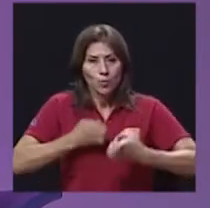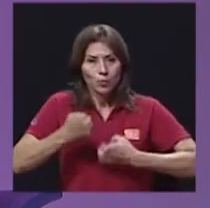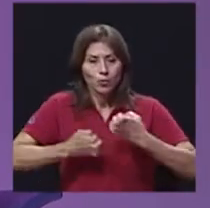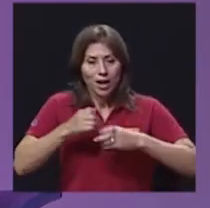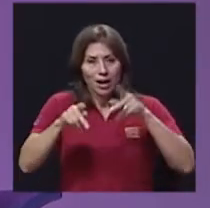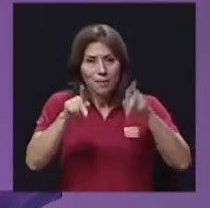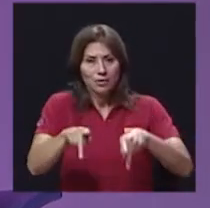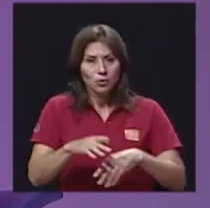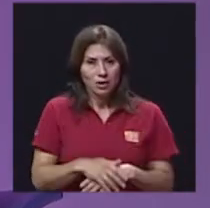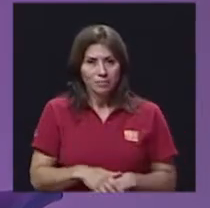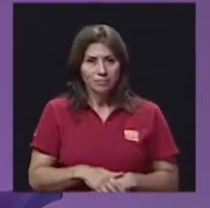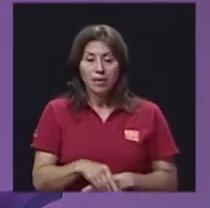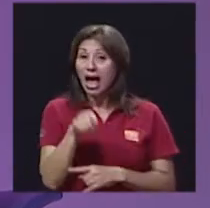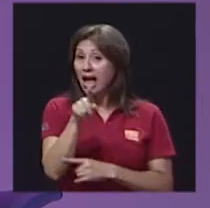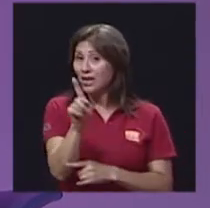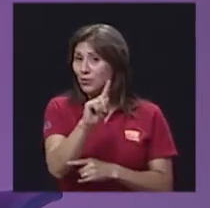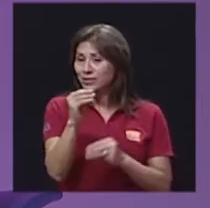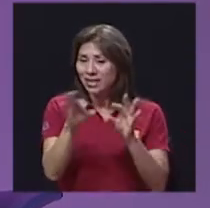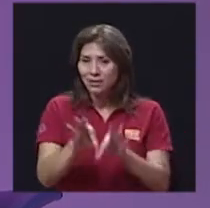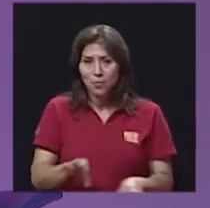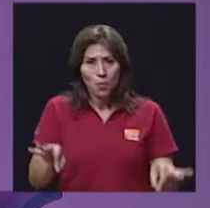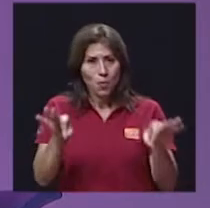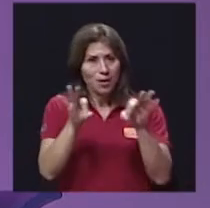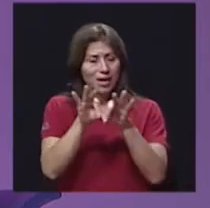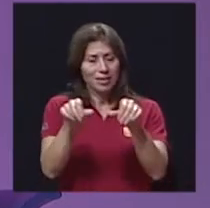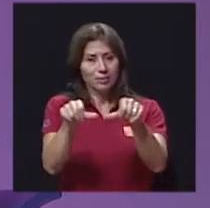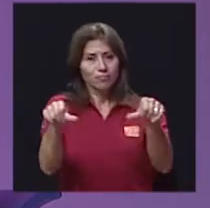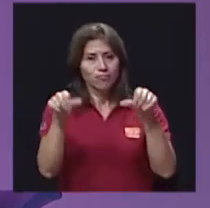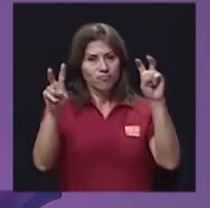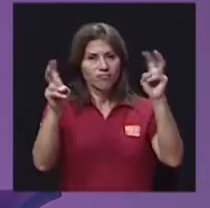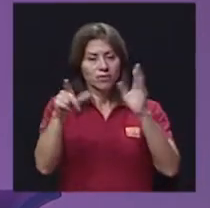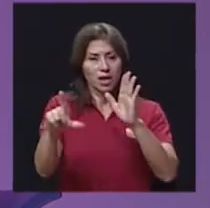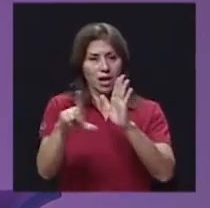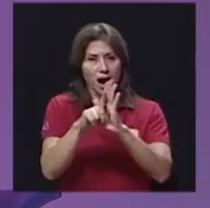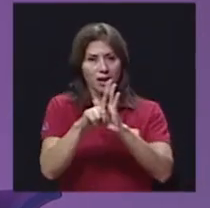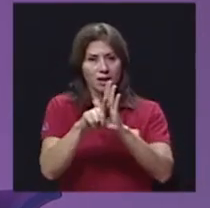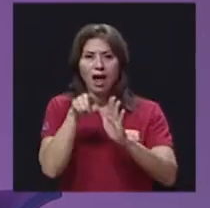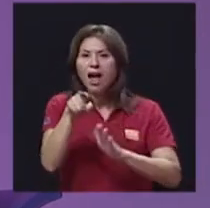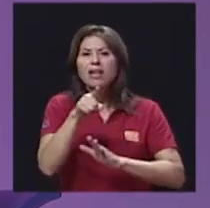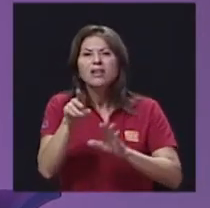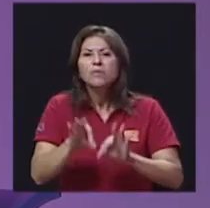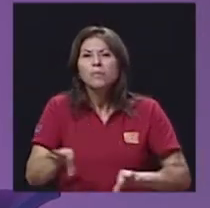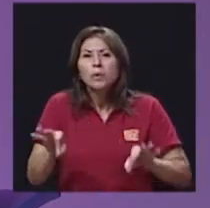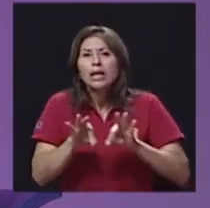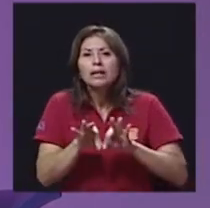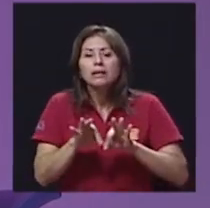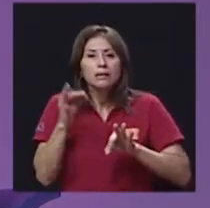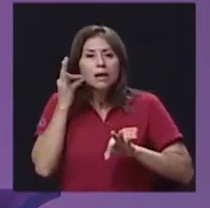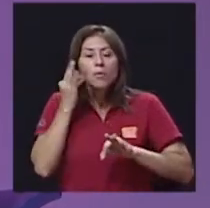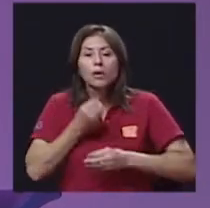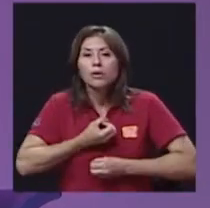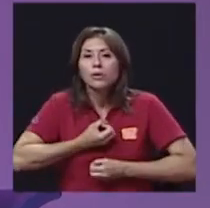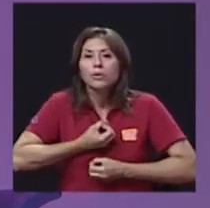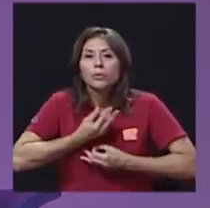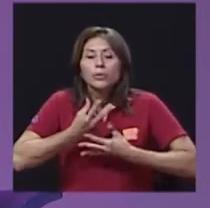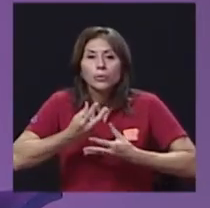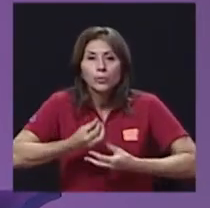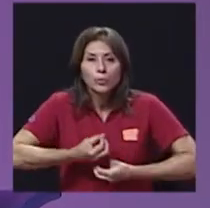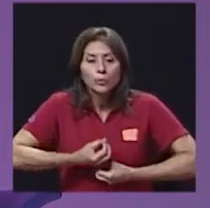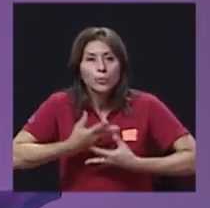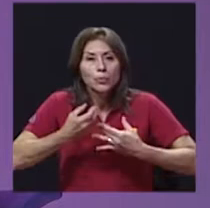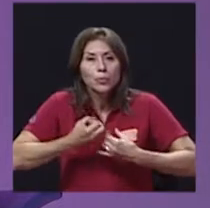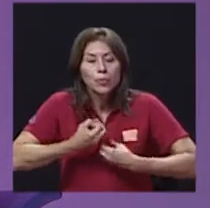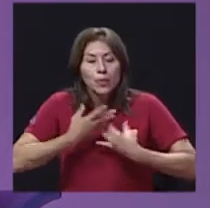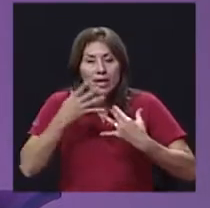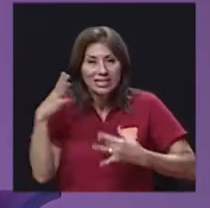persona. Ahí ya no es tan importante la parte legal, sino que la mujer empieza a hablar, empieza a reconocer los signos de violencia que están a